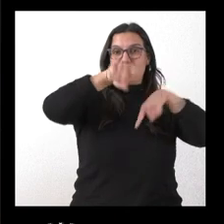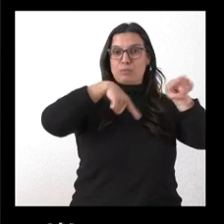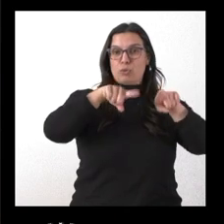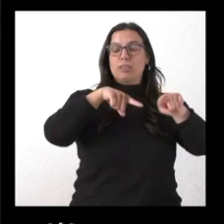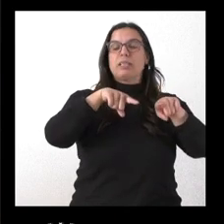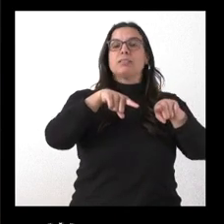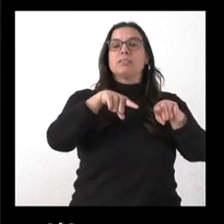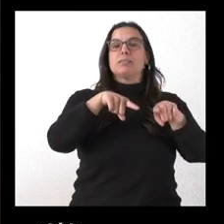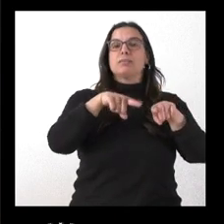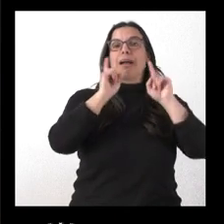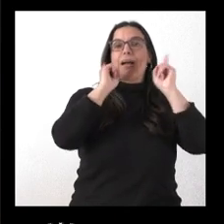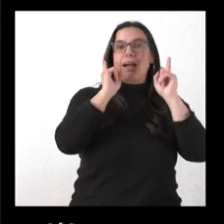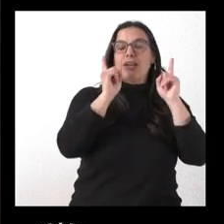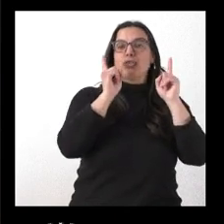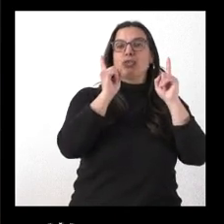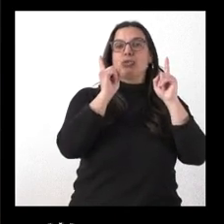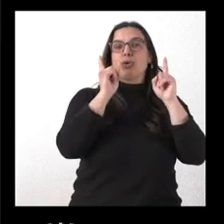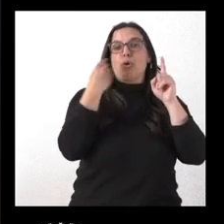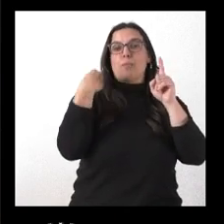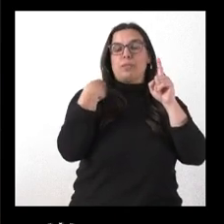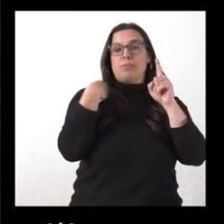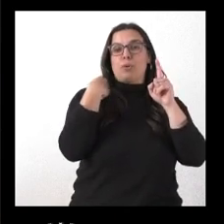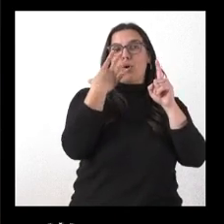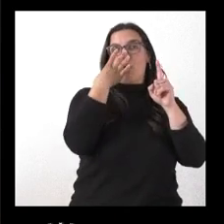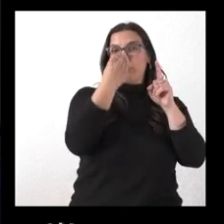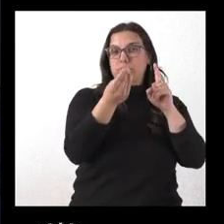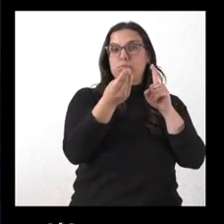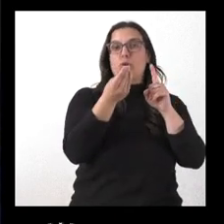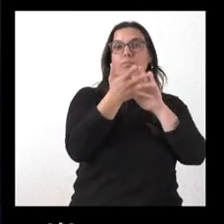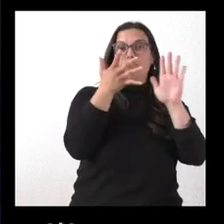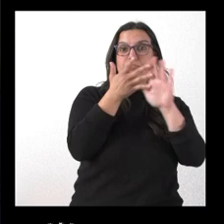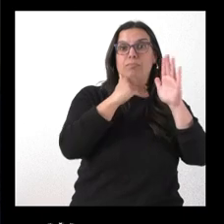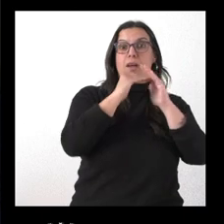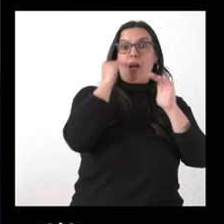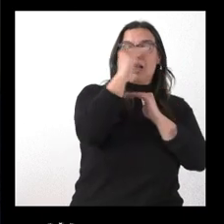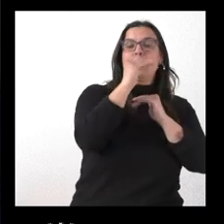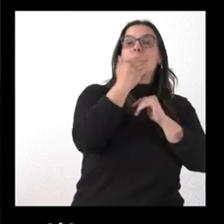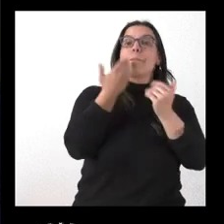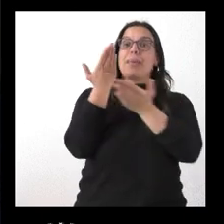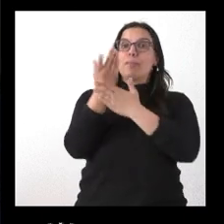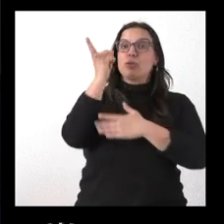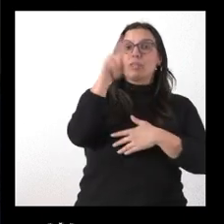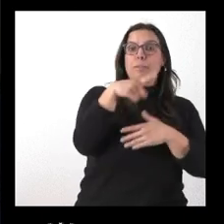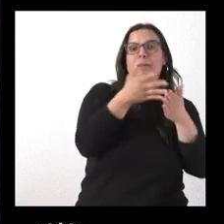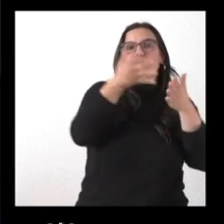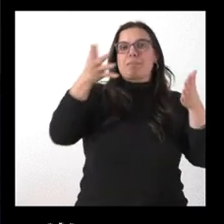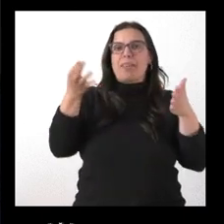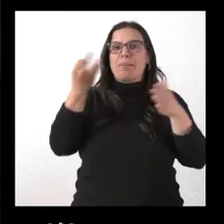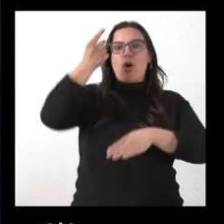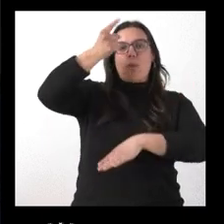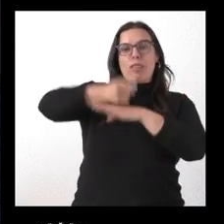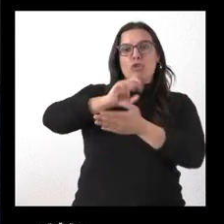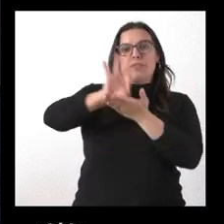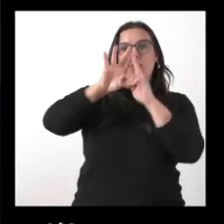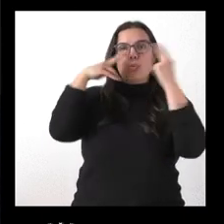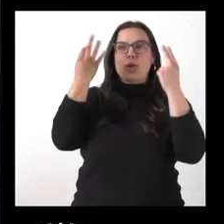viajeros en el caso de las altas prestaciones pero pedíamos en aquel momento que fuera ampliado a su vez el número de obligaciones de